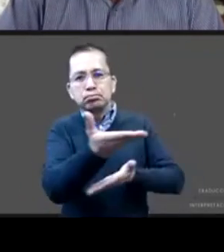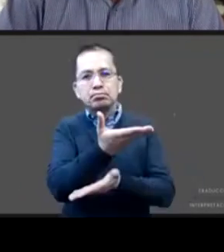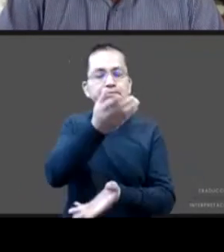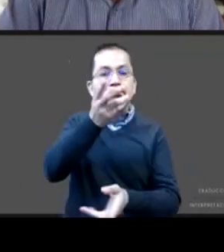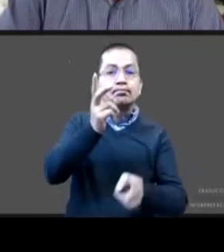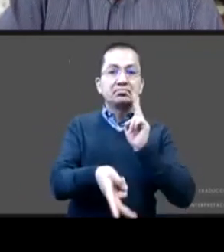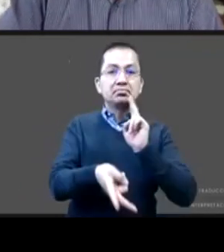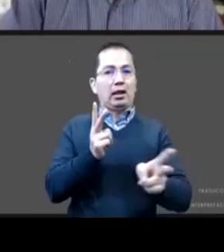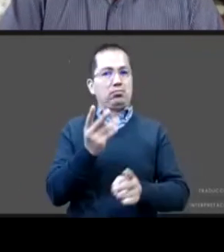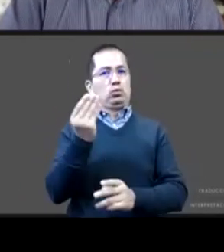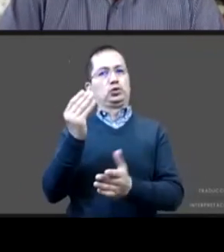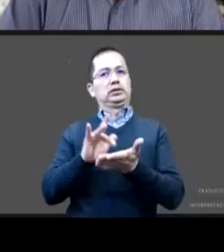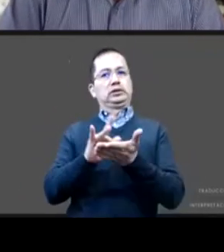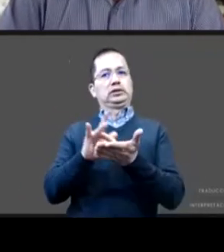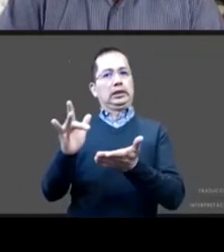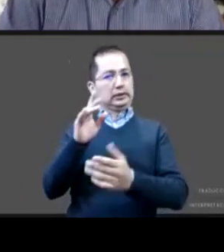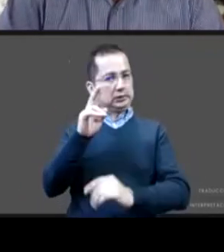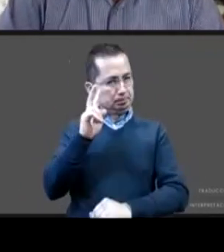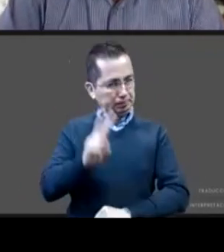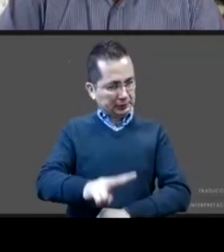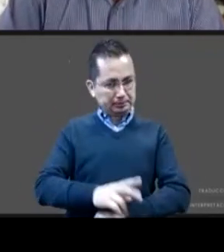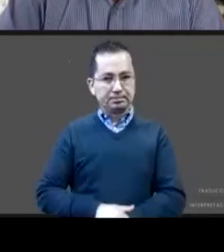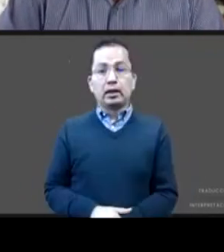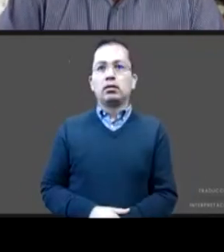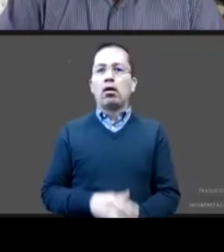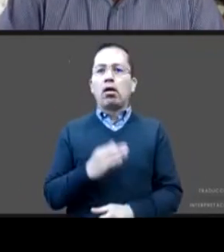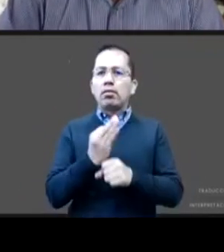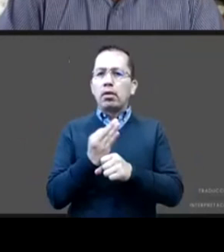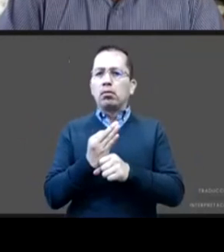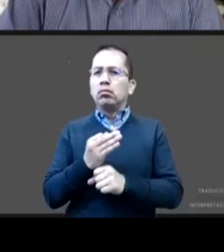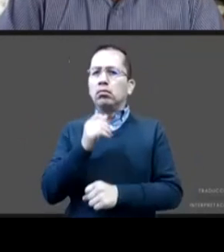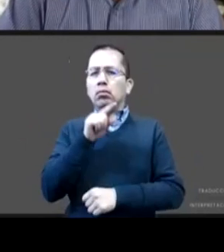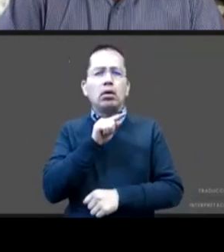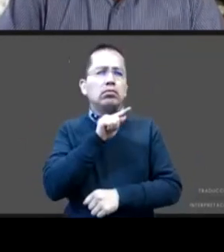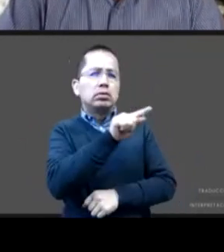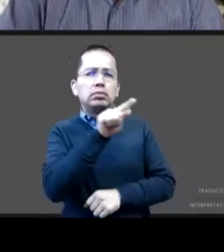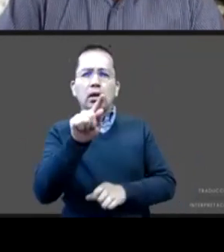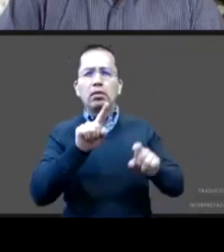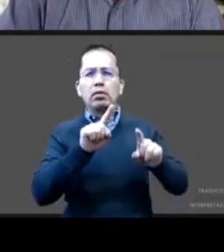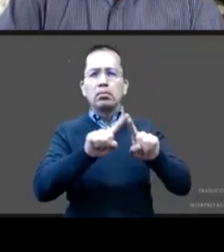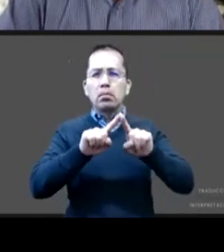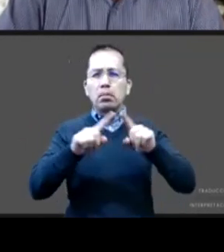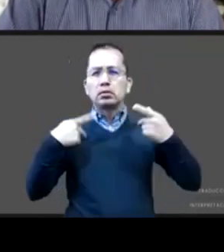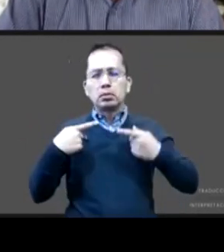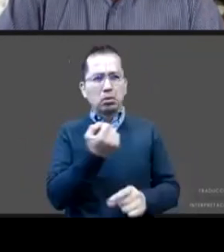de escuchar con mucho detenimiento. Efectivamente,